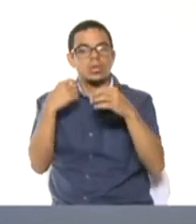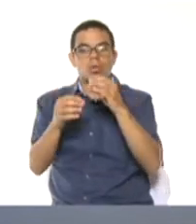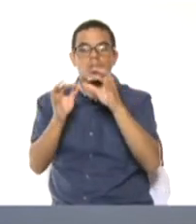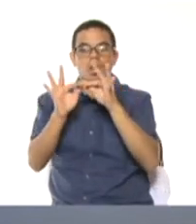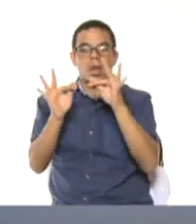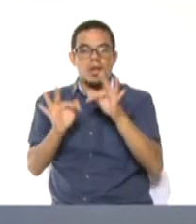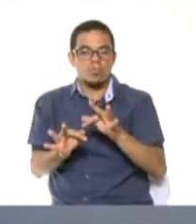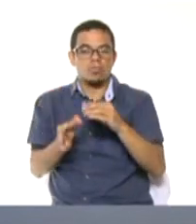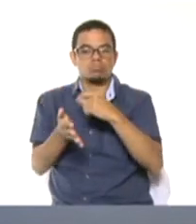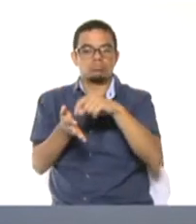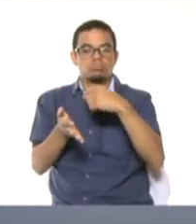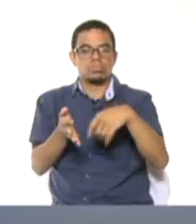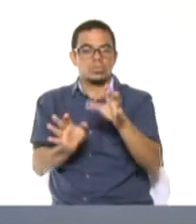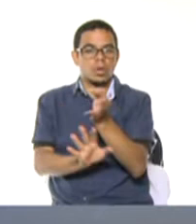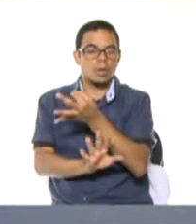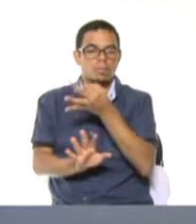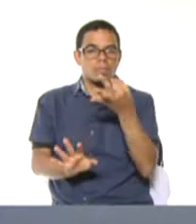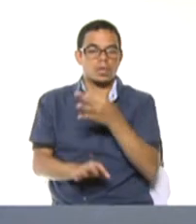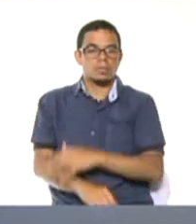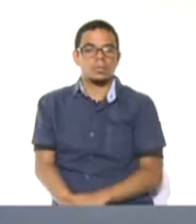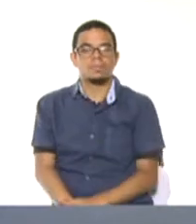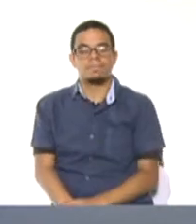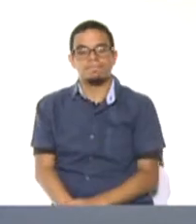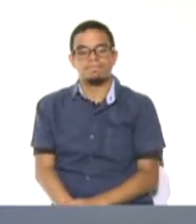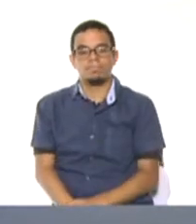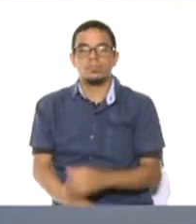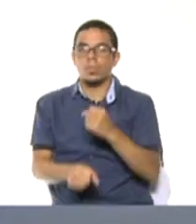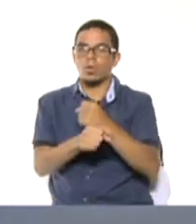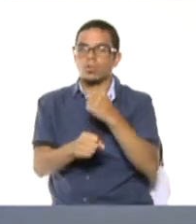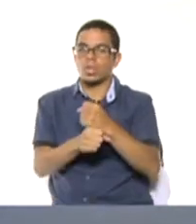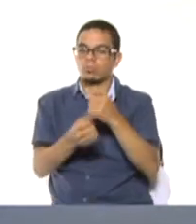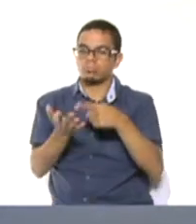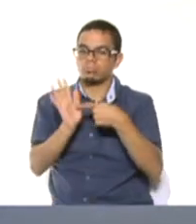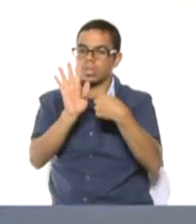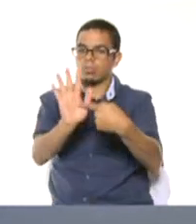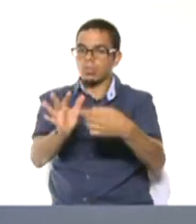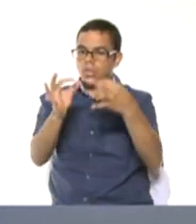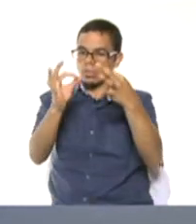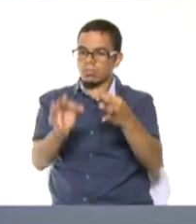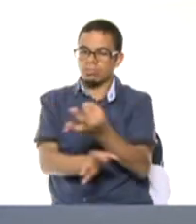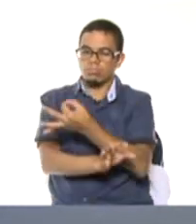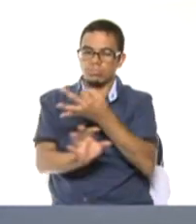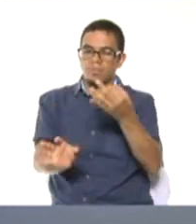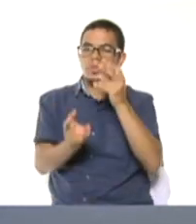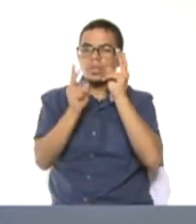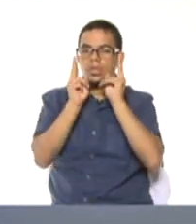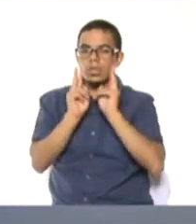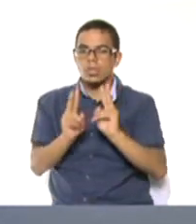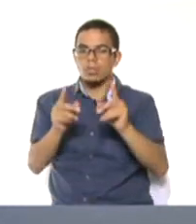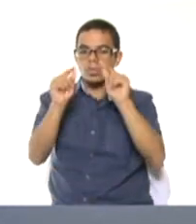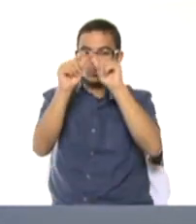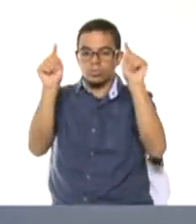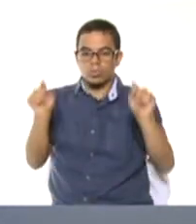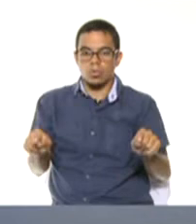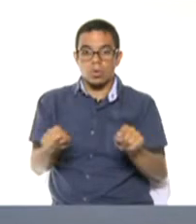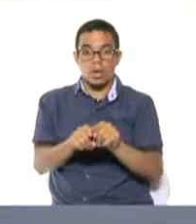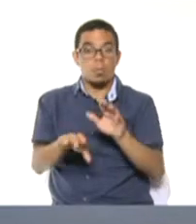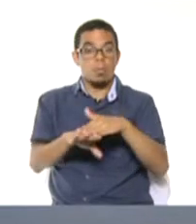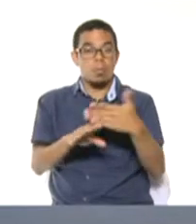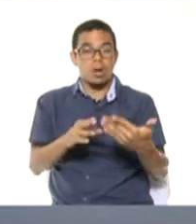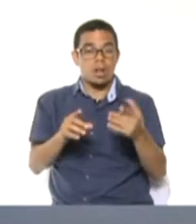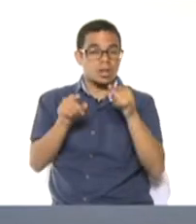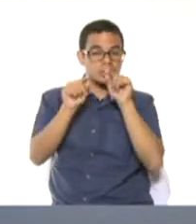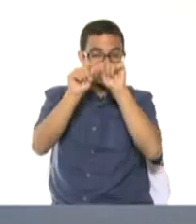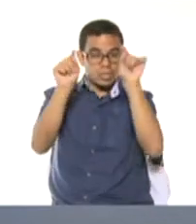formales de la escritura y un excelente trabajo escrito, limpio, con su margen, porque